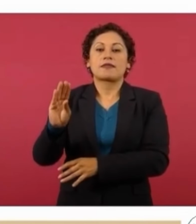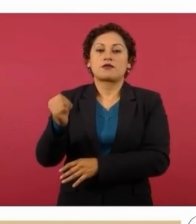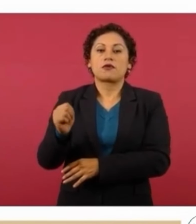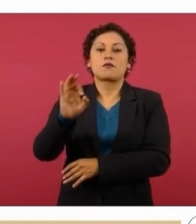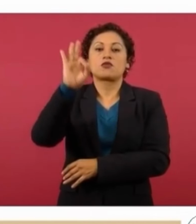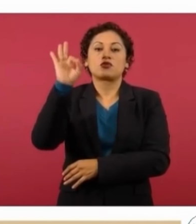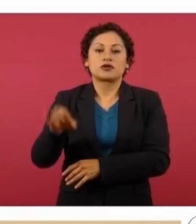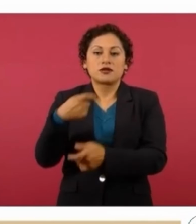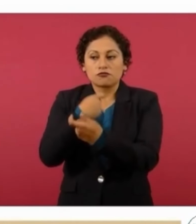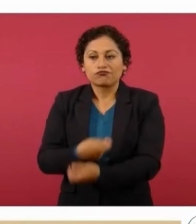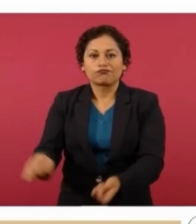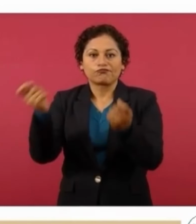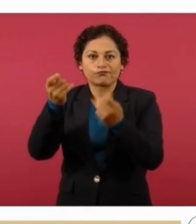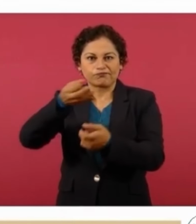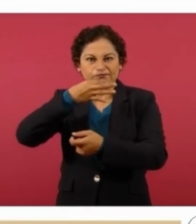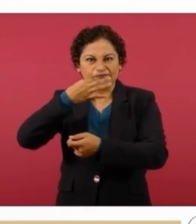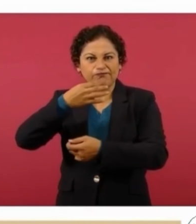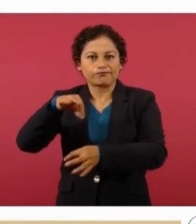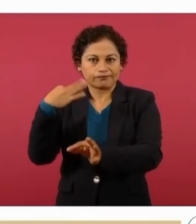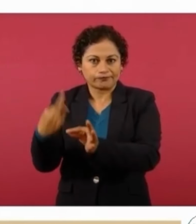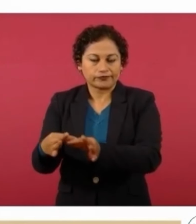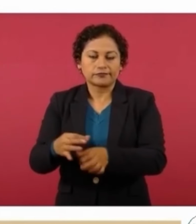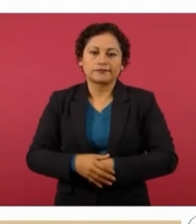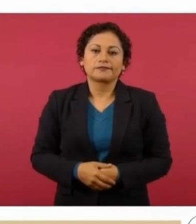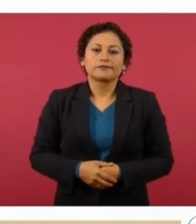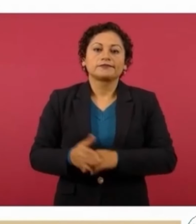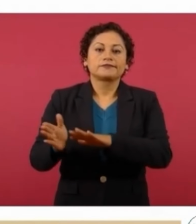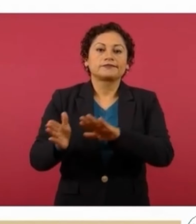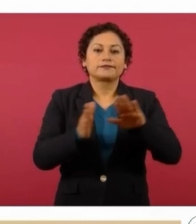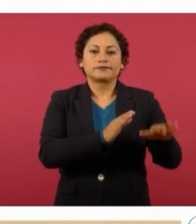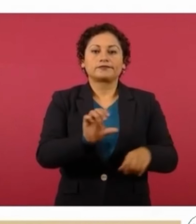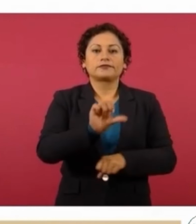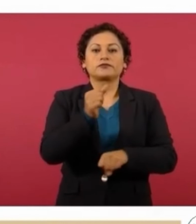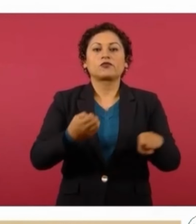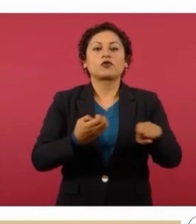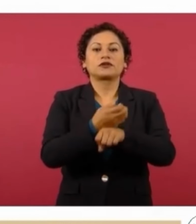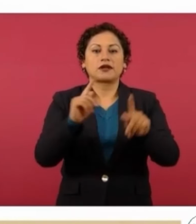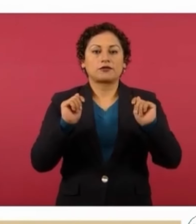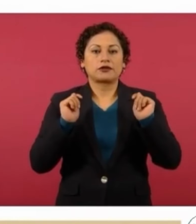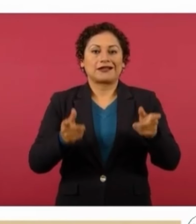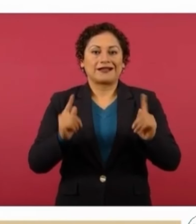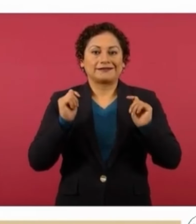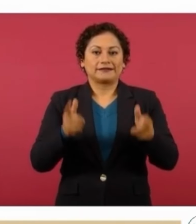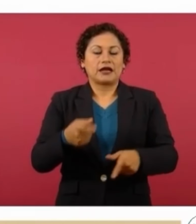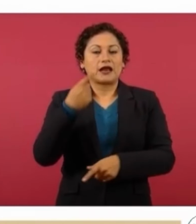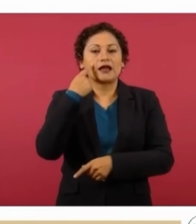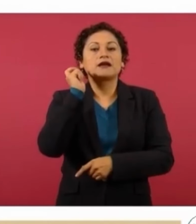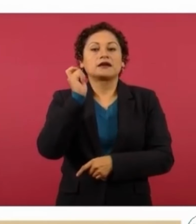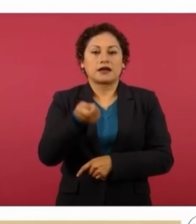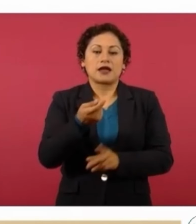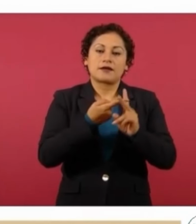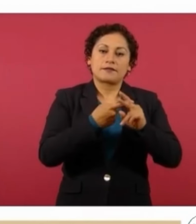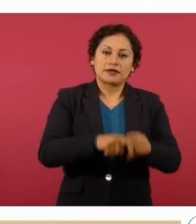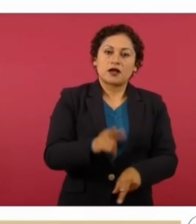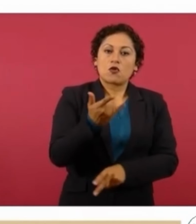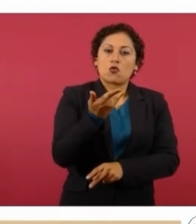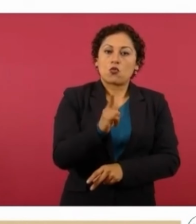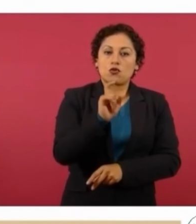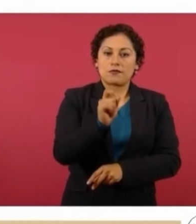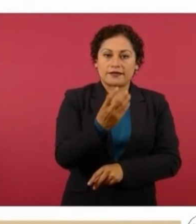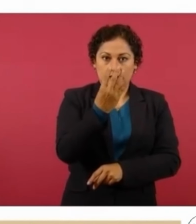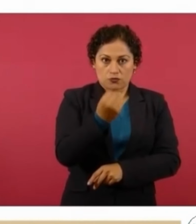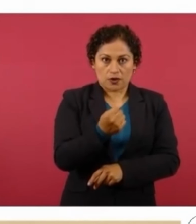recetas surtidas en Nayarit. Lo mismo vemos ahora en Tlaxcala, donde empezamos después, el 29 de julio. En